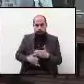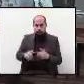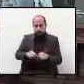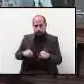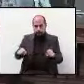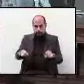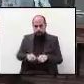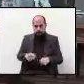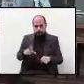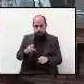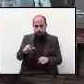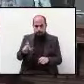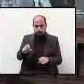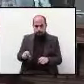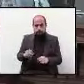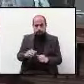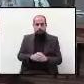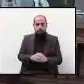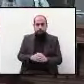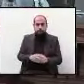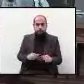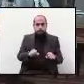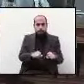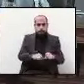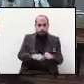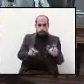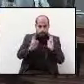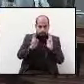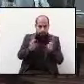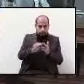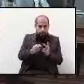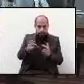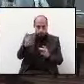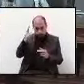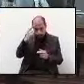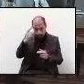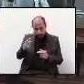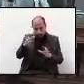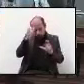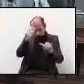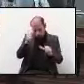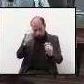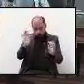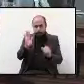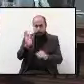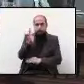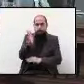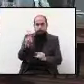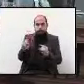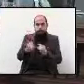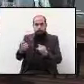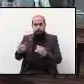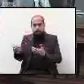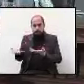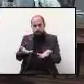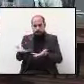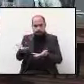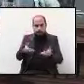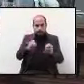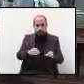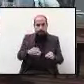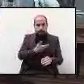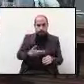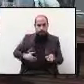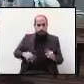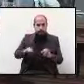de alrededor de 2000 m cu salas de reunión y acuerdos parlamentarios servicios adjuntos al pleno oficina de la presidencia de la